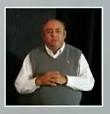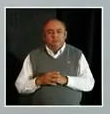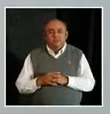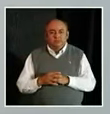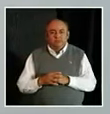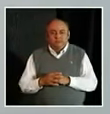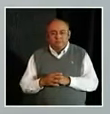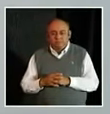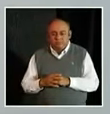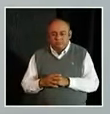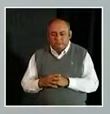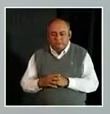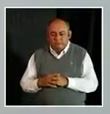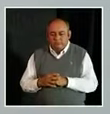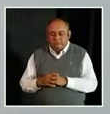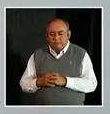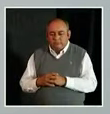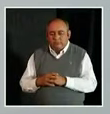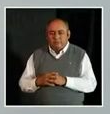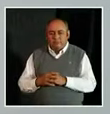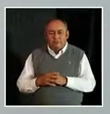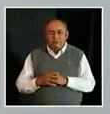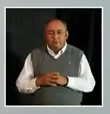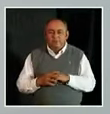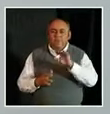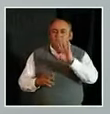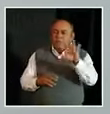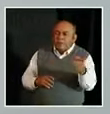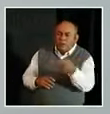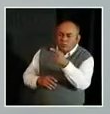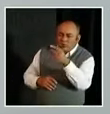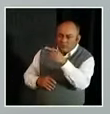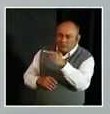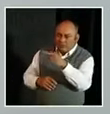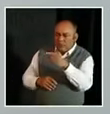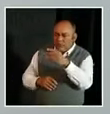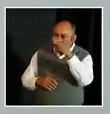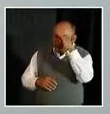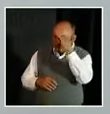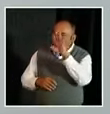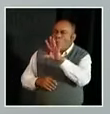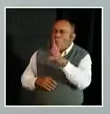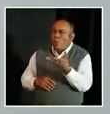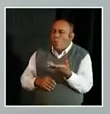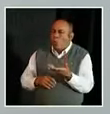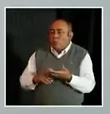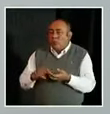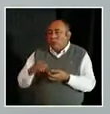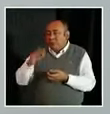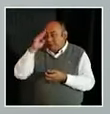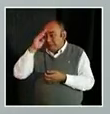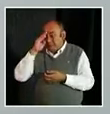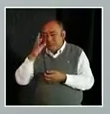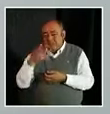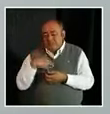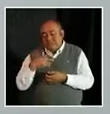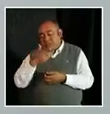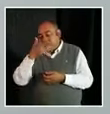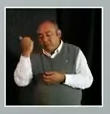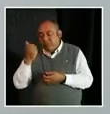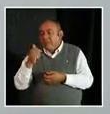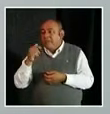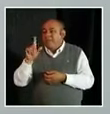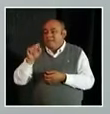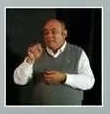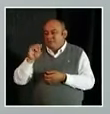una incertidumbre, arquitecto. ¿No le escucho? Hay una incertidumbre ya en cuanto a lo que pueden aportar los 29